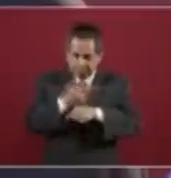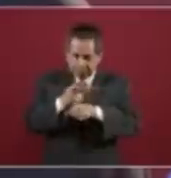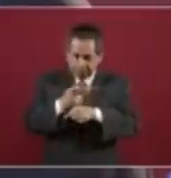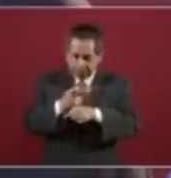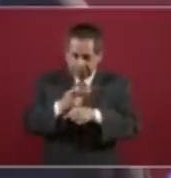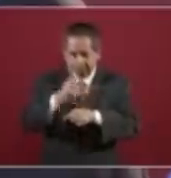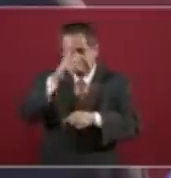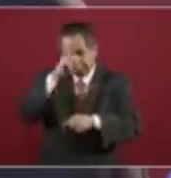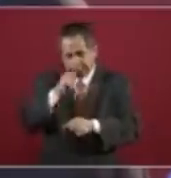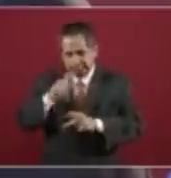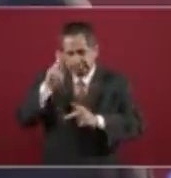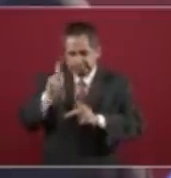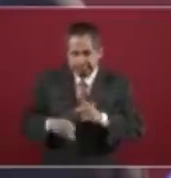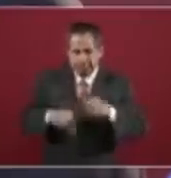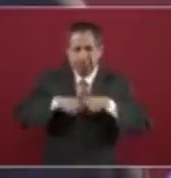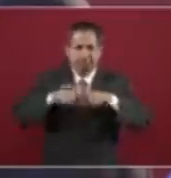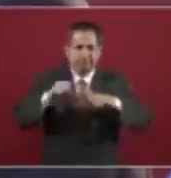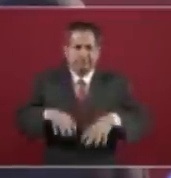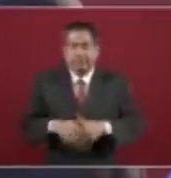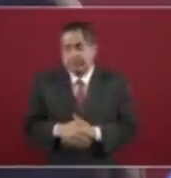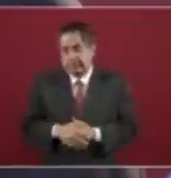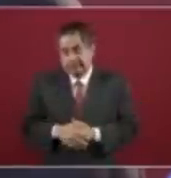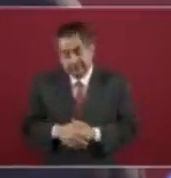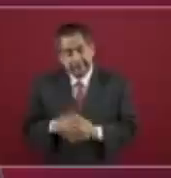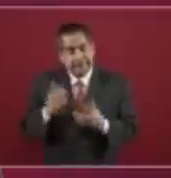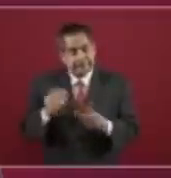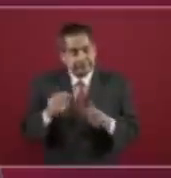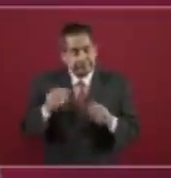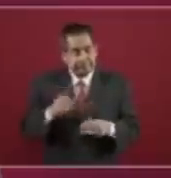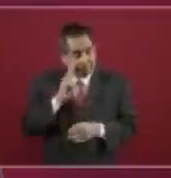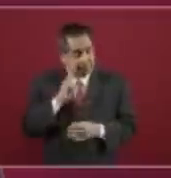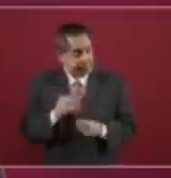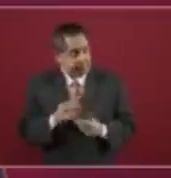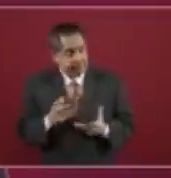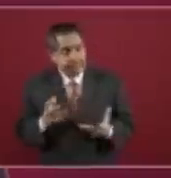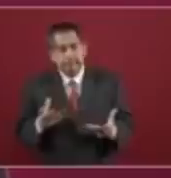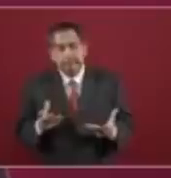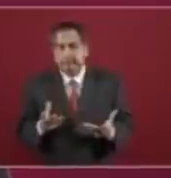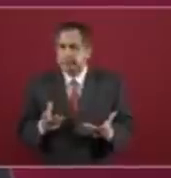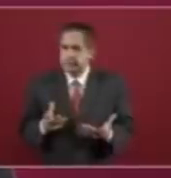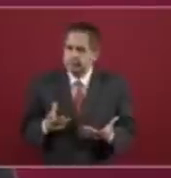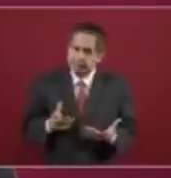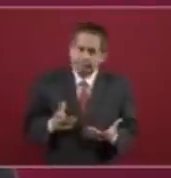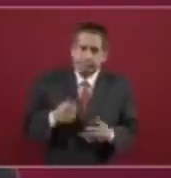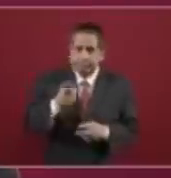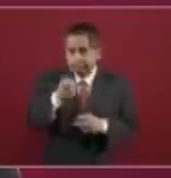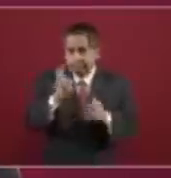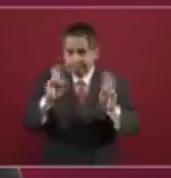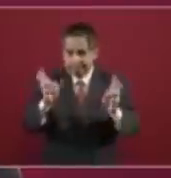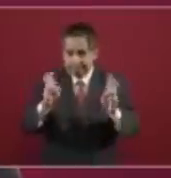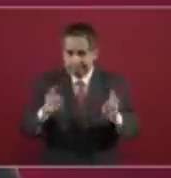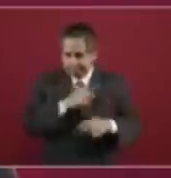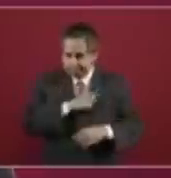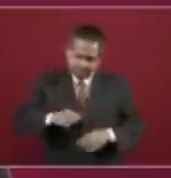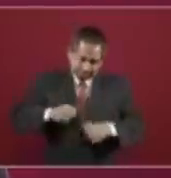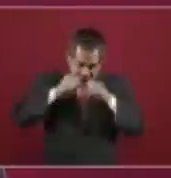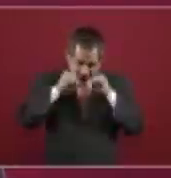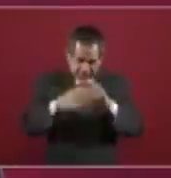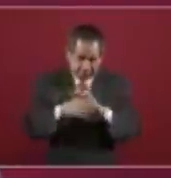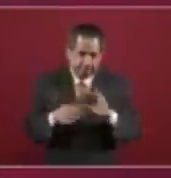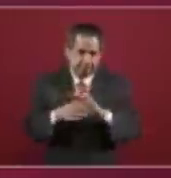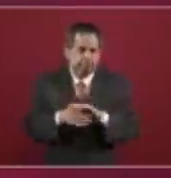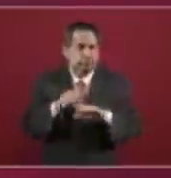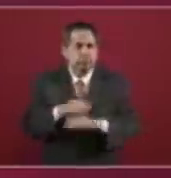terminan, es el porcentaje mayor. Entonces, son los temas que tenemos que atender en